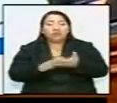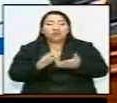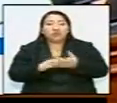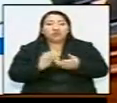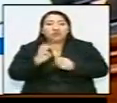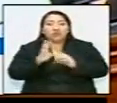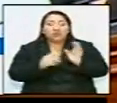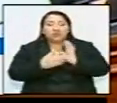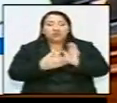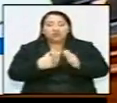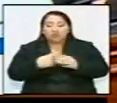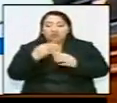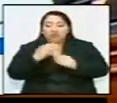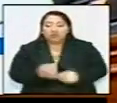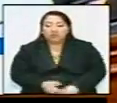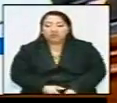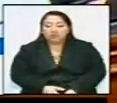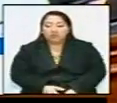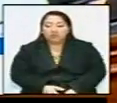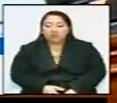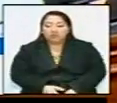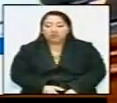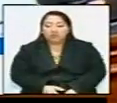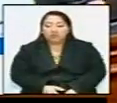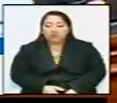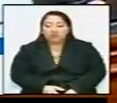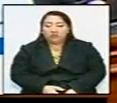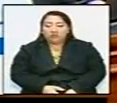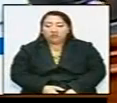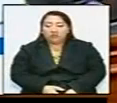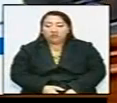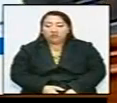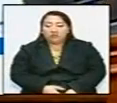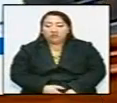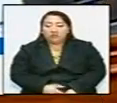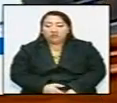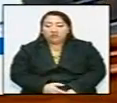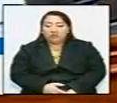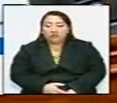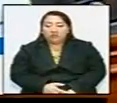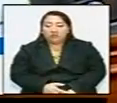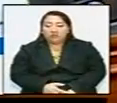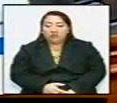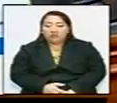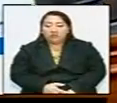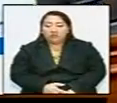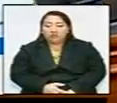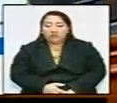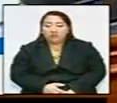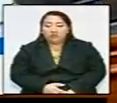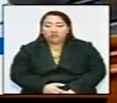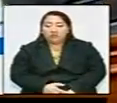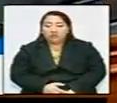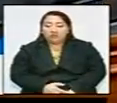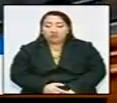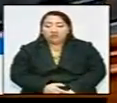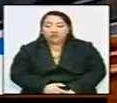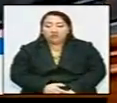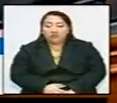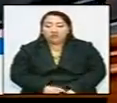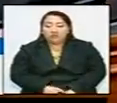que ilustrará mi exposición. Autorizado, por favor, proceda.